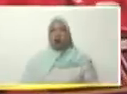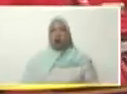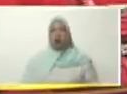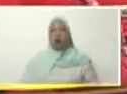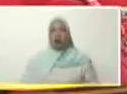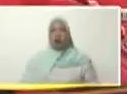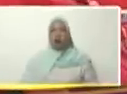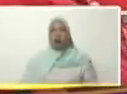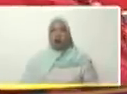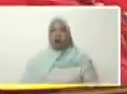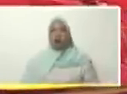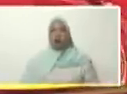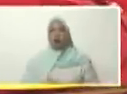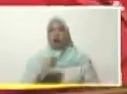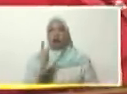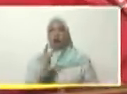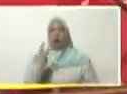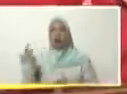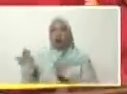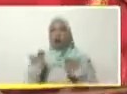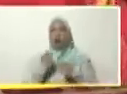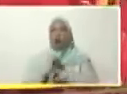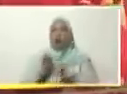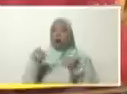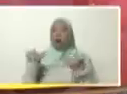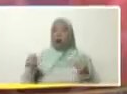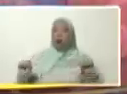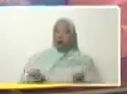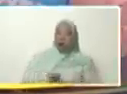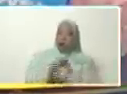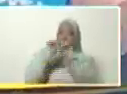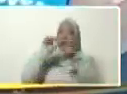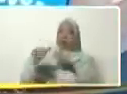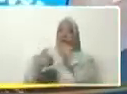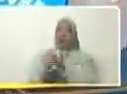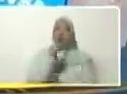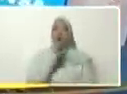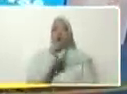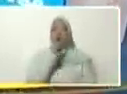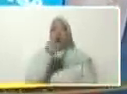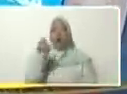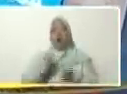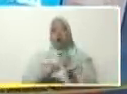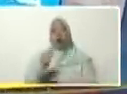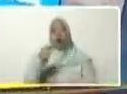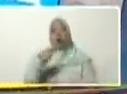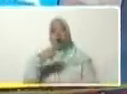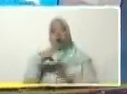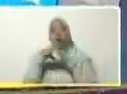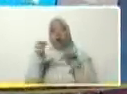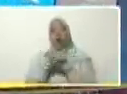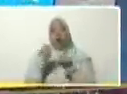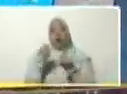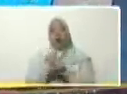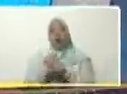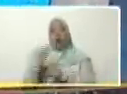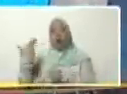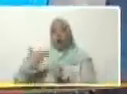había soportado dos golpes. En la mañana, los informes de que comenzaban a trancar todos los pozos